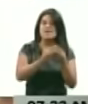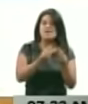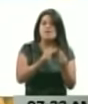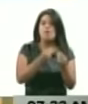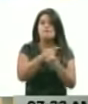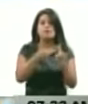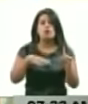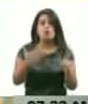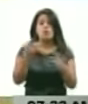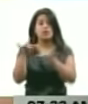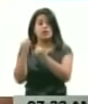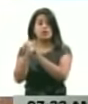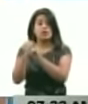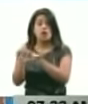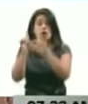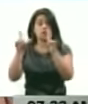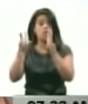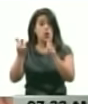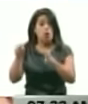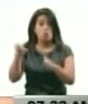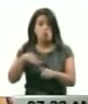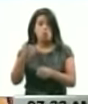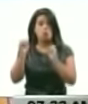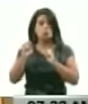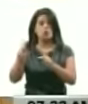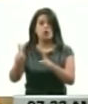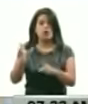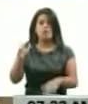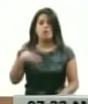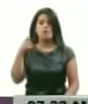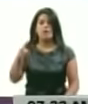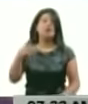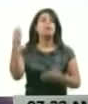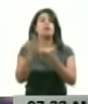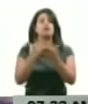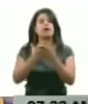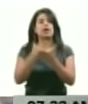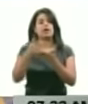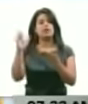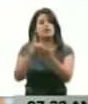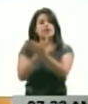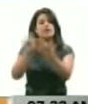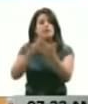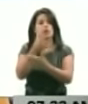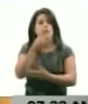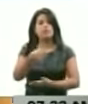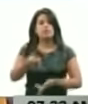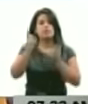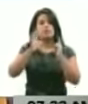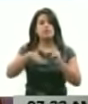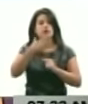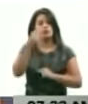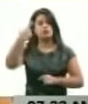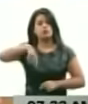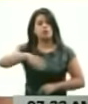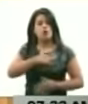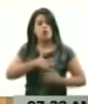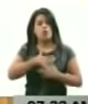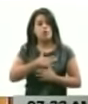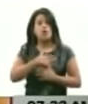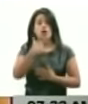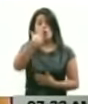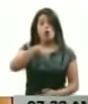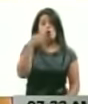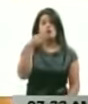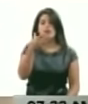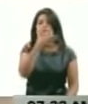conjugar con estas nuevas tecnologías, con una biblioteca digital que también se pone a disposición para todos y sobre todo para los más chamos, que, digamos, se meten